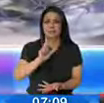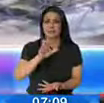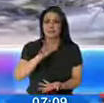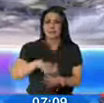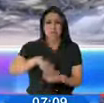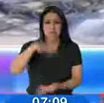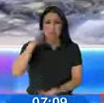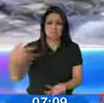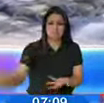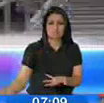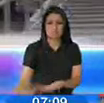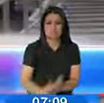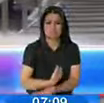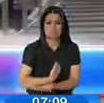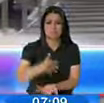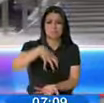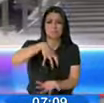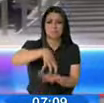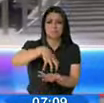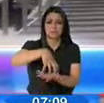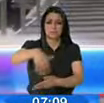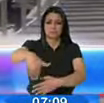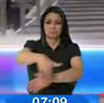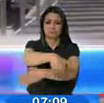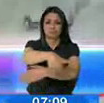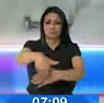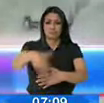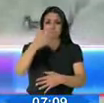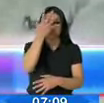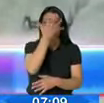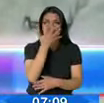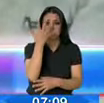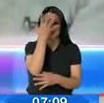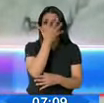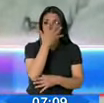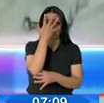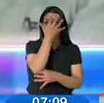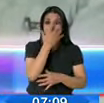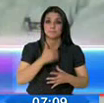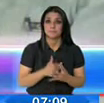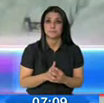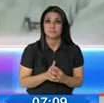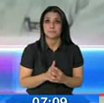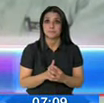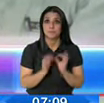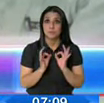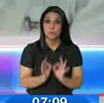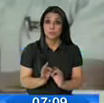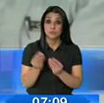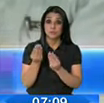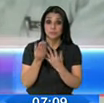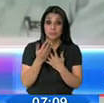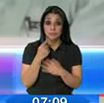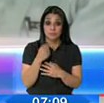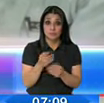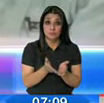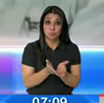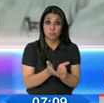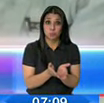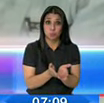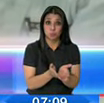mayores decomisos logrados en la provincia fronteriza de Esmeraldas. Tenemos información que en el momento de que fueron interceptados